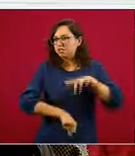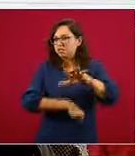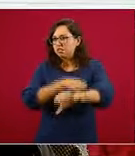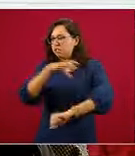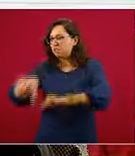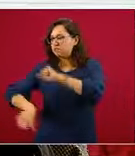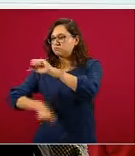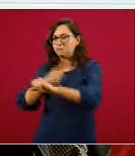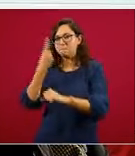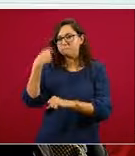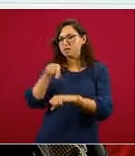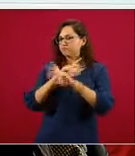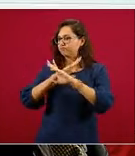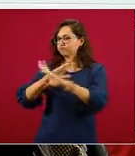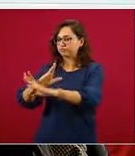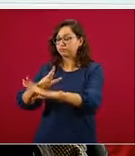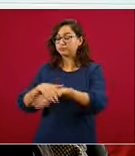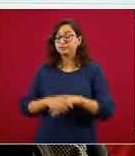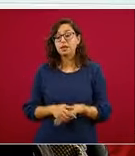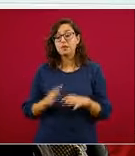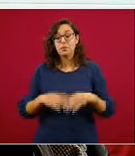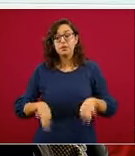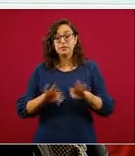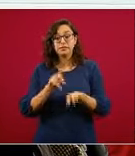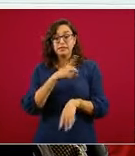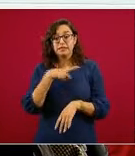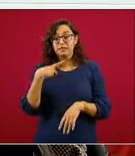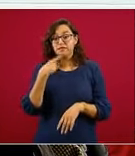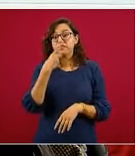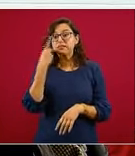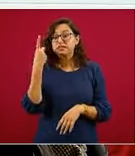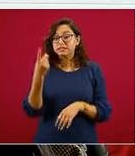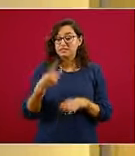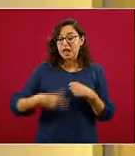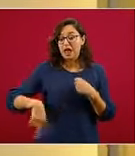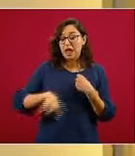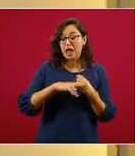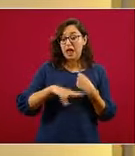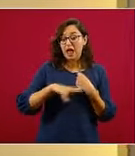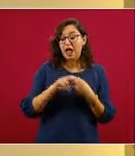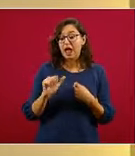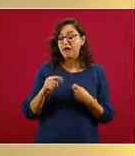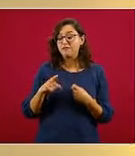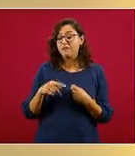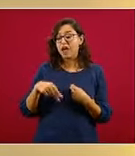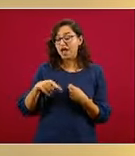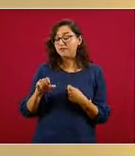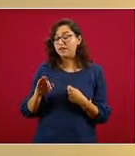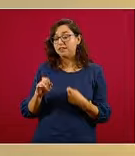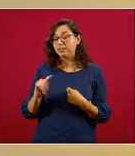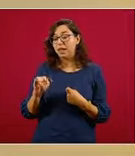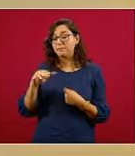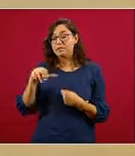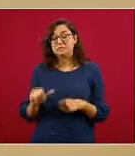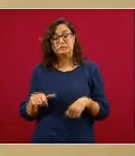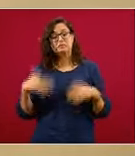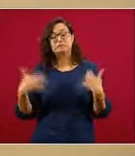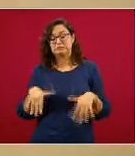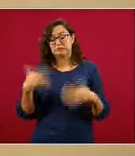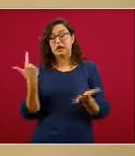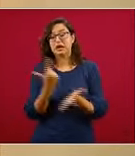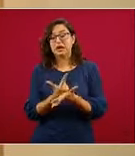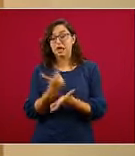así. Debo de comentar que esta sustancia, el cristal metanfetamina, se está convirtiendo en una situación bastante delicada en nuestro país,